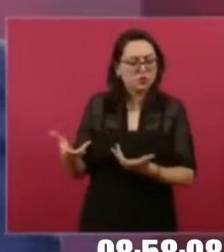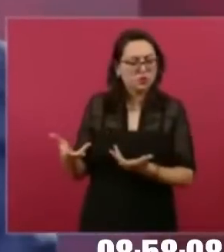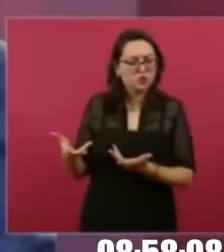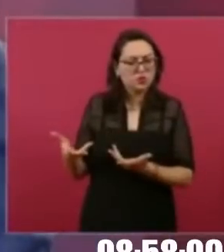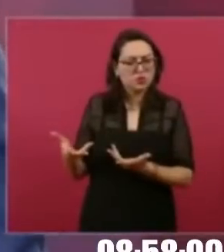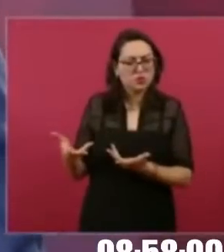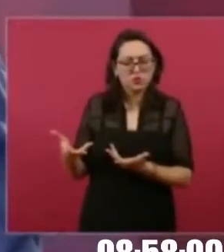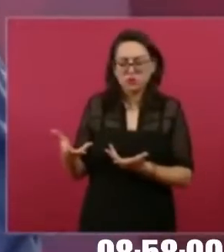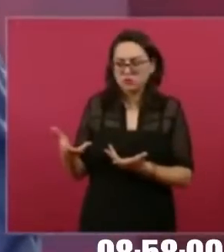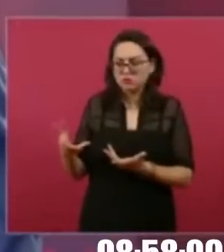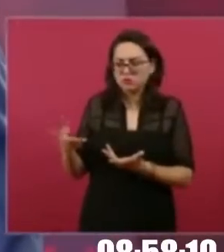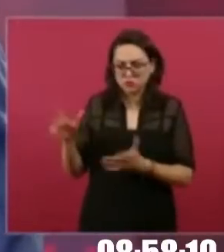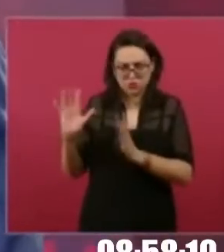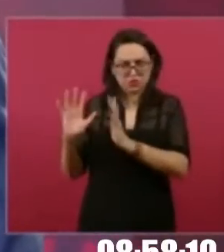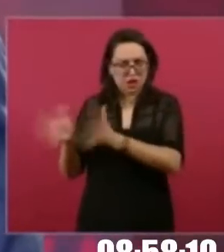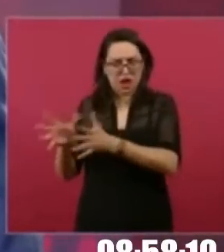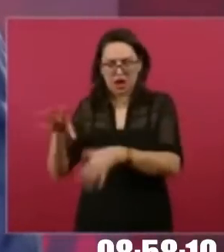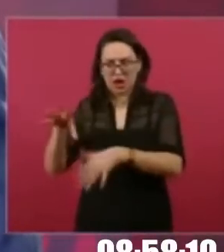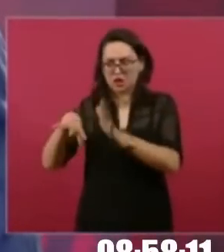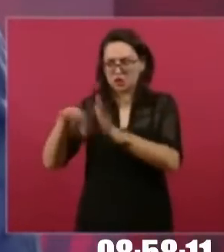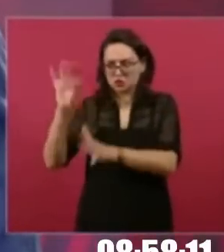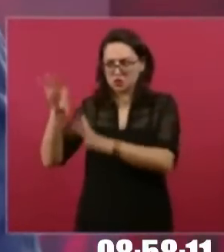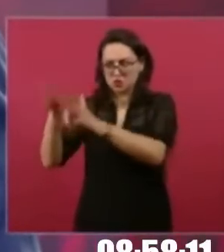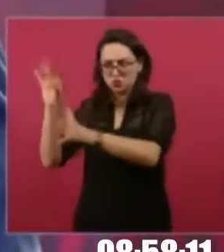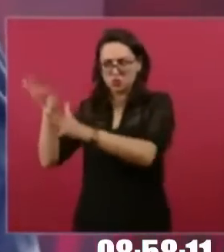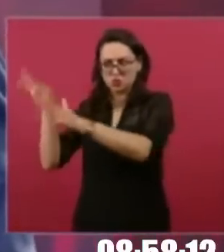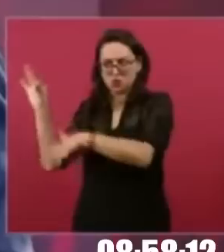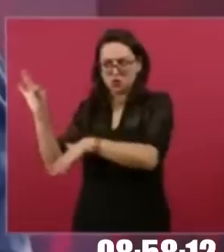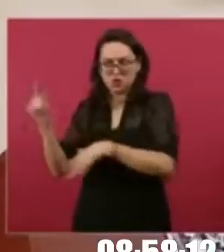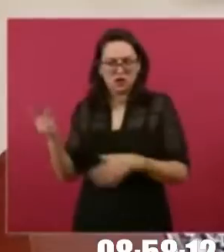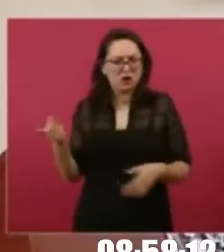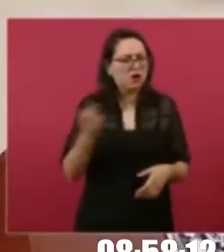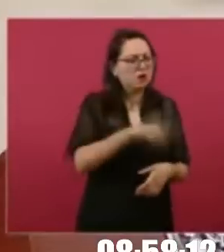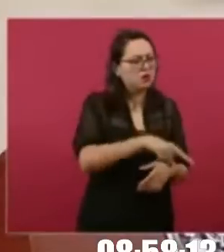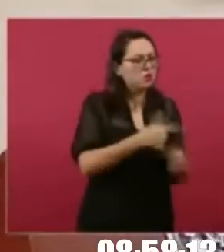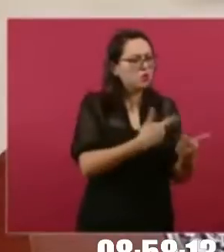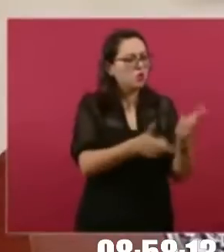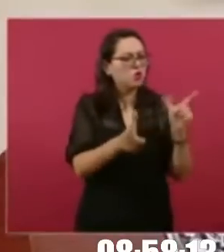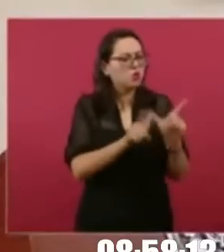el bloque conservador silencio